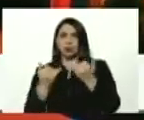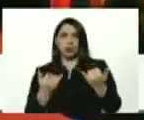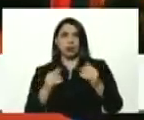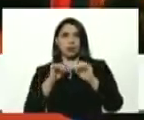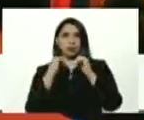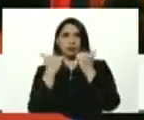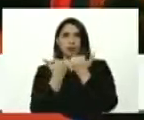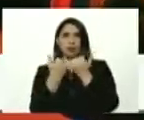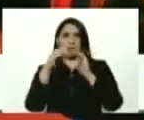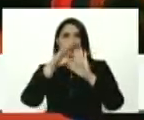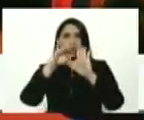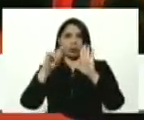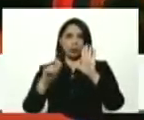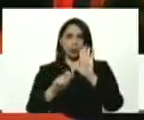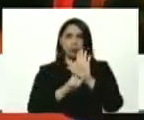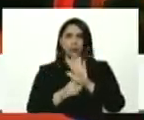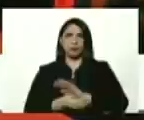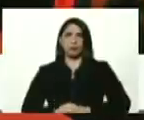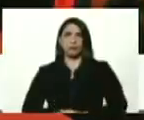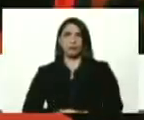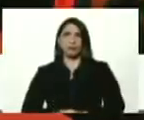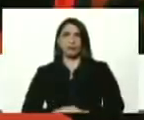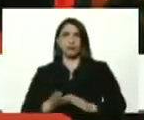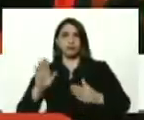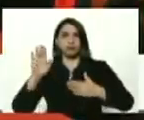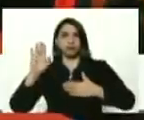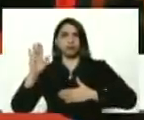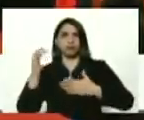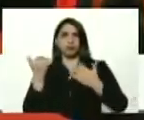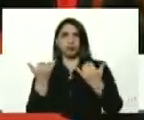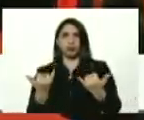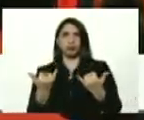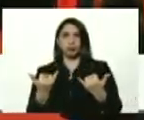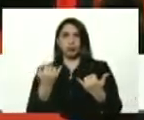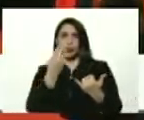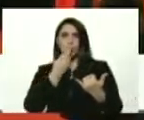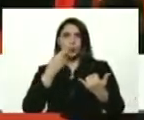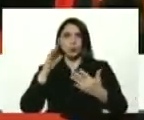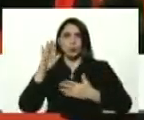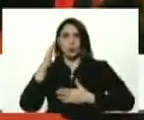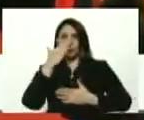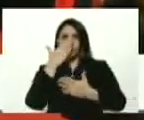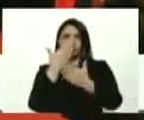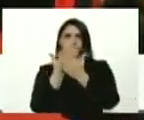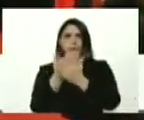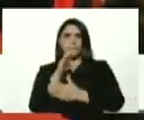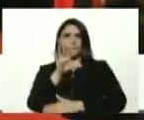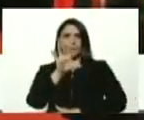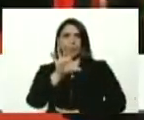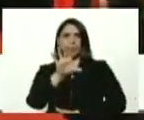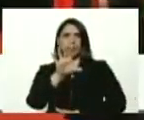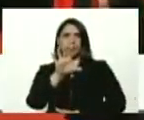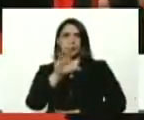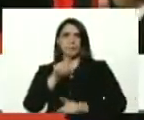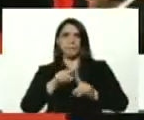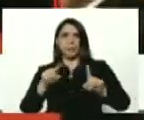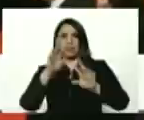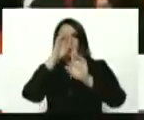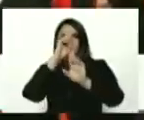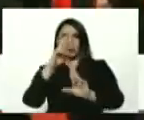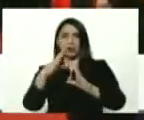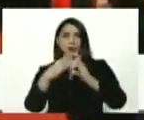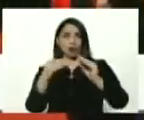sala constitucional el acto de juramentación, donde se han comprometido delante del país para cumplir con todas